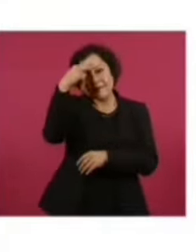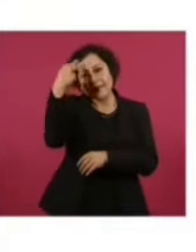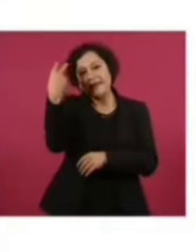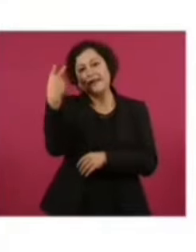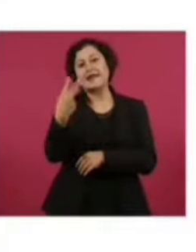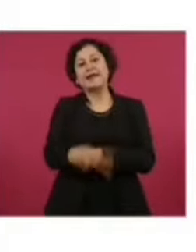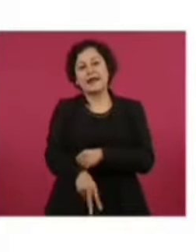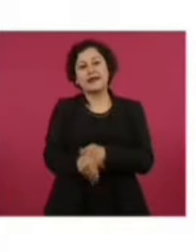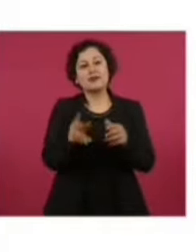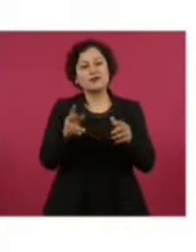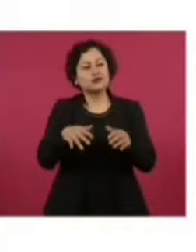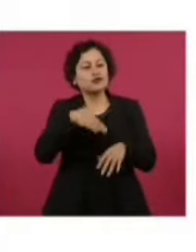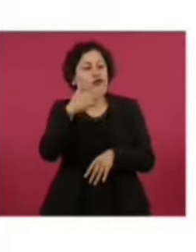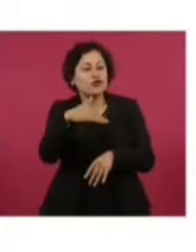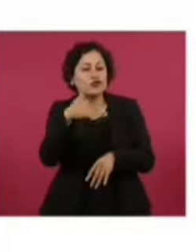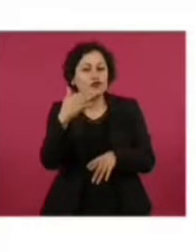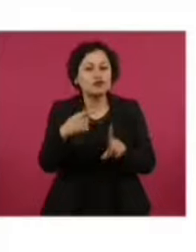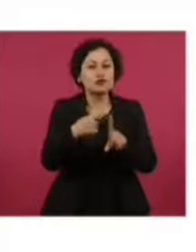corrupción.